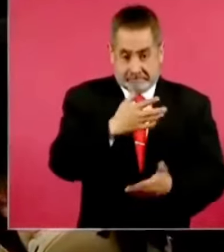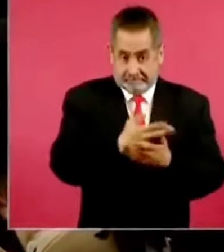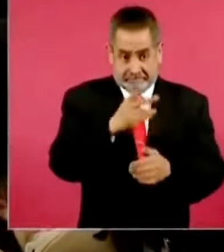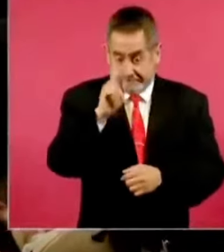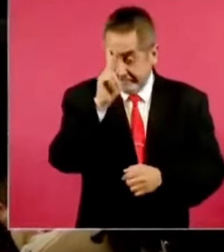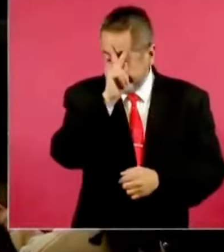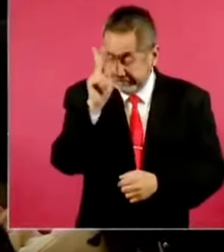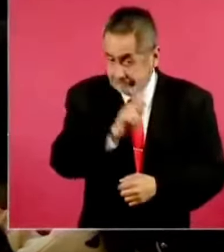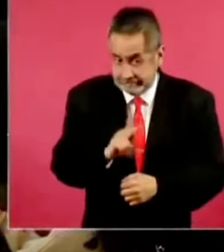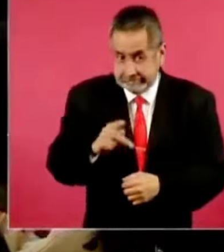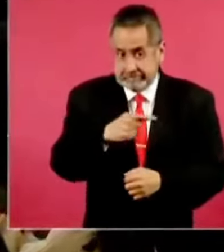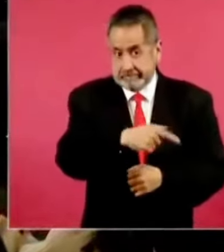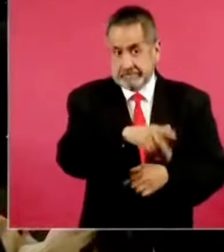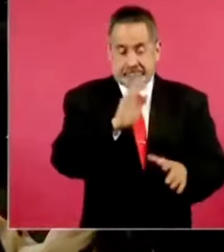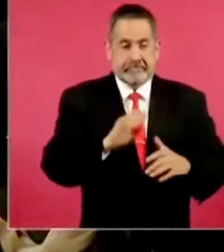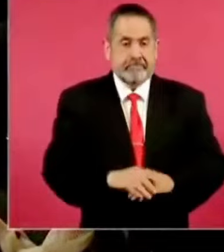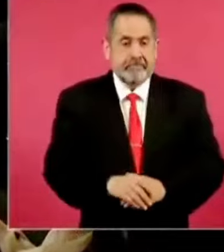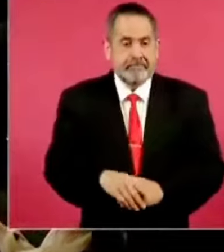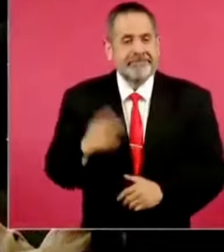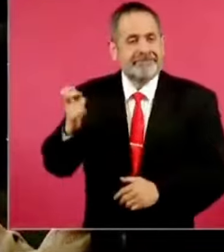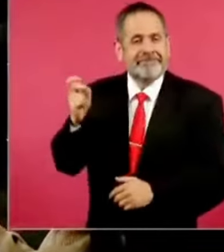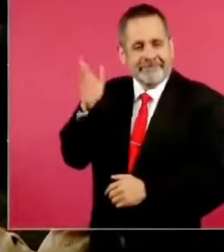porque aunque nos,